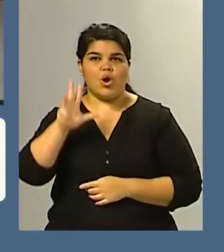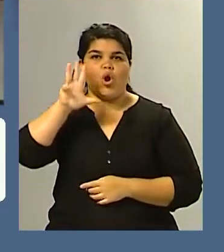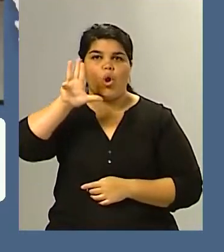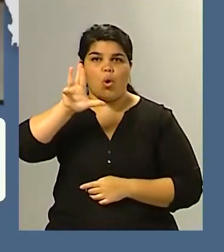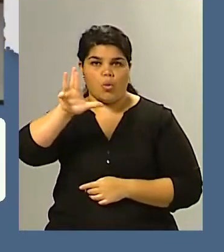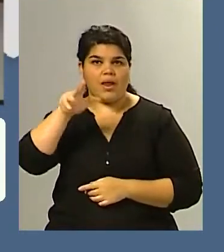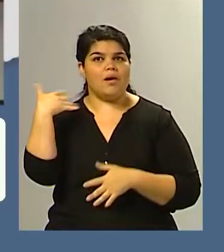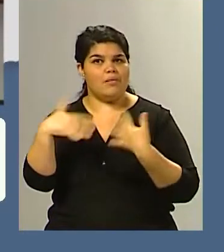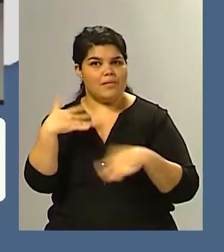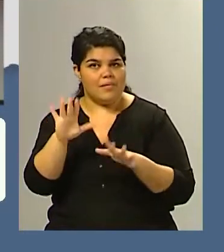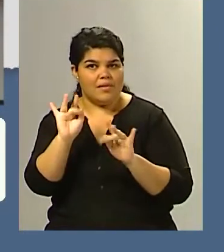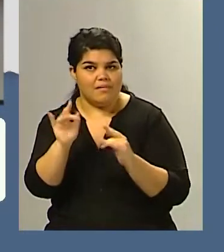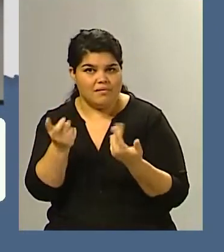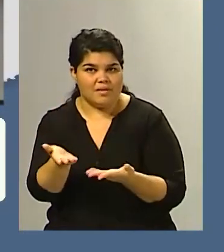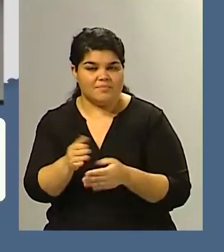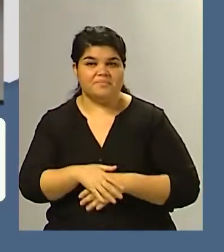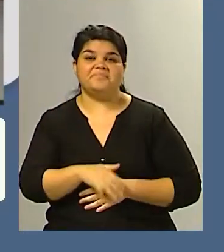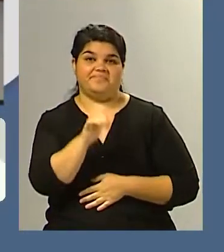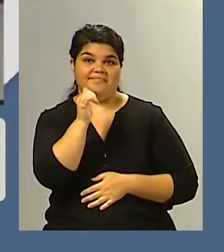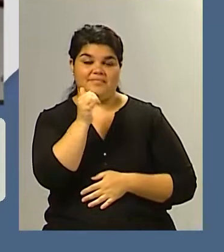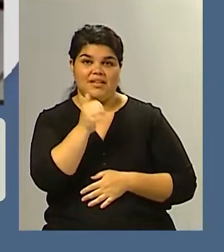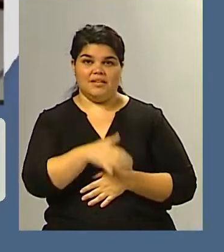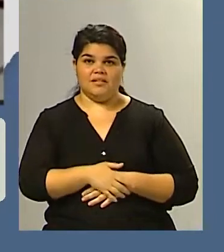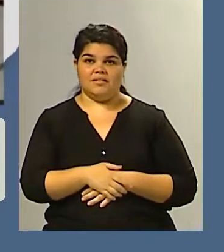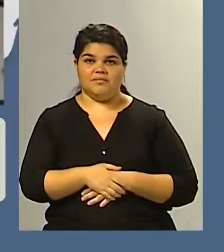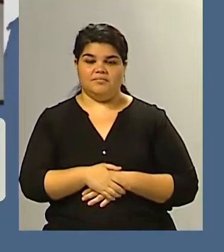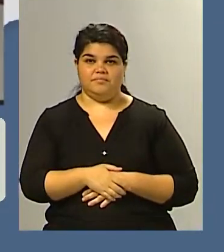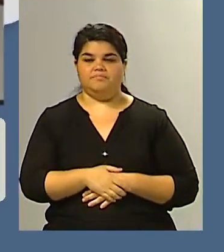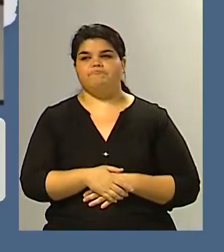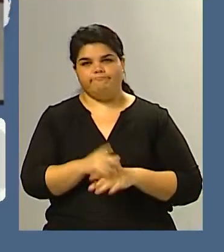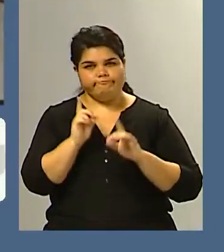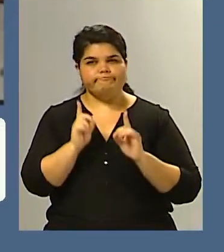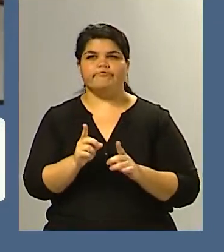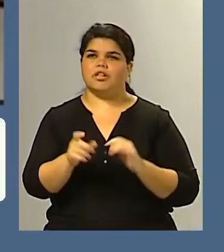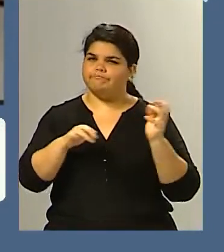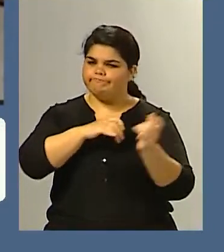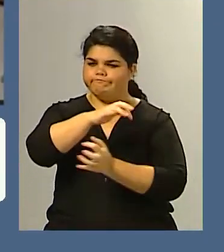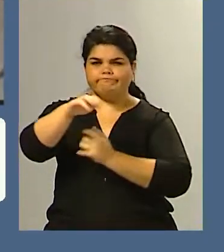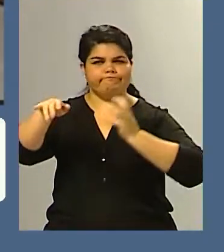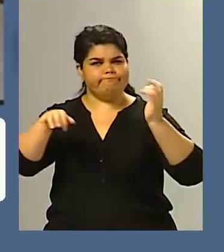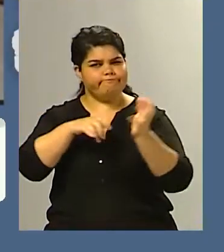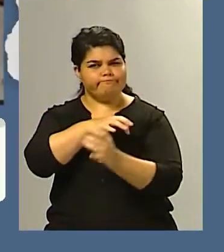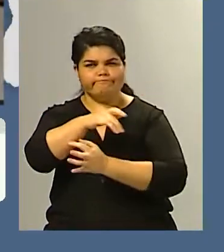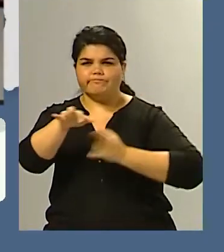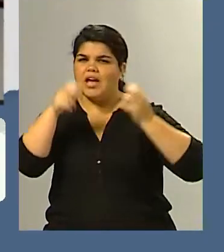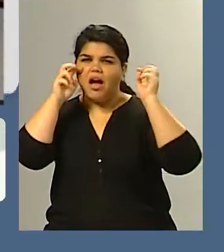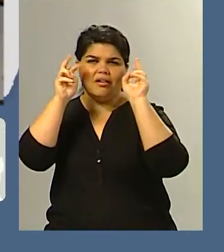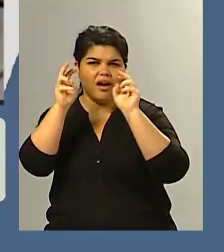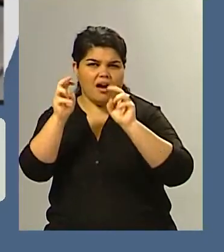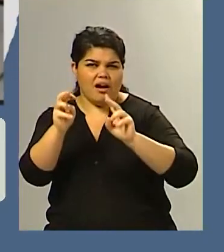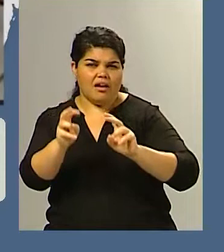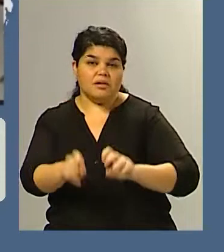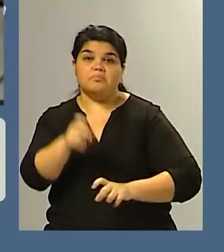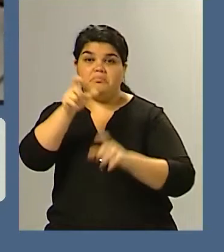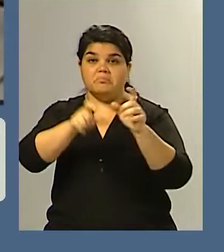así? Es así, es así. Se dieron, hay mucho que se está hablando en estos días, todos los análisis de algún modo de gente